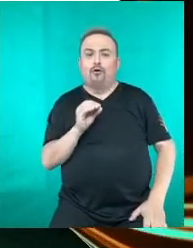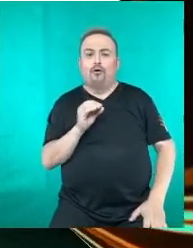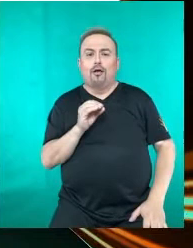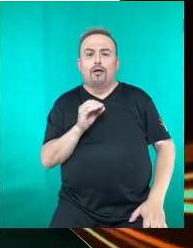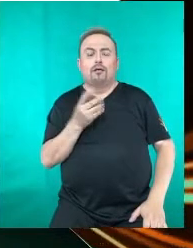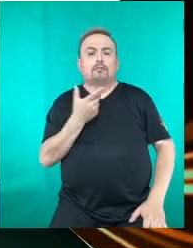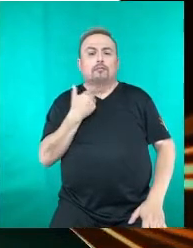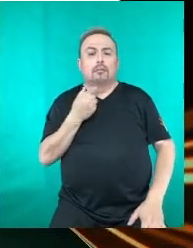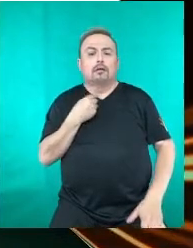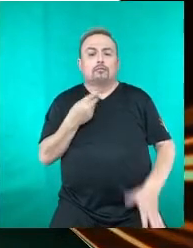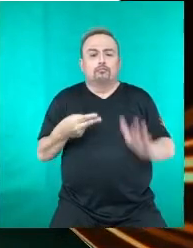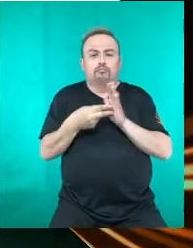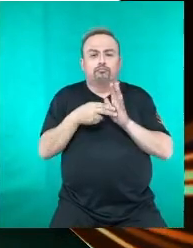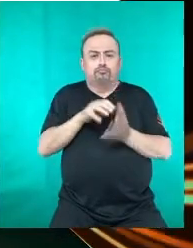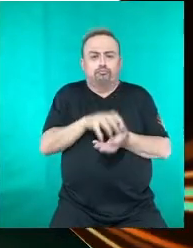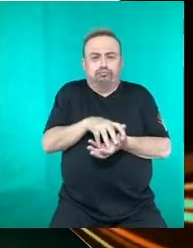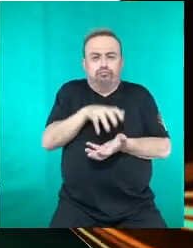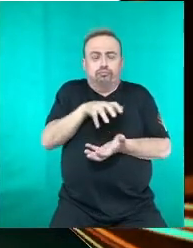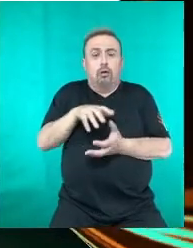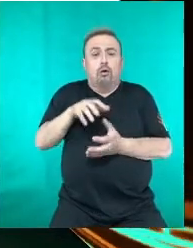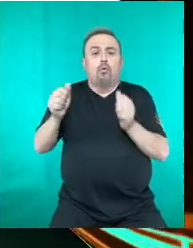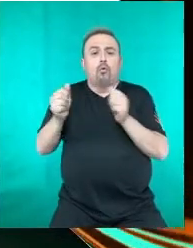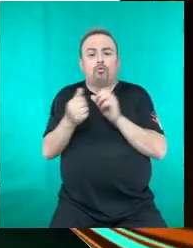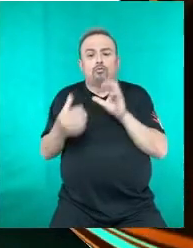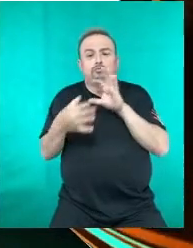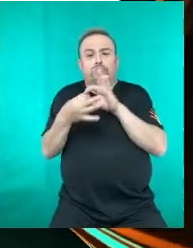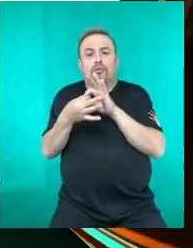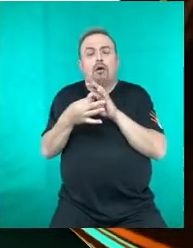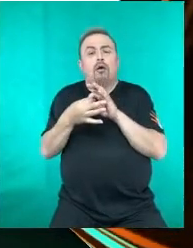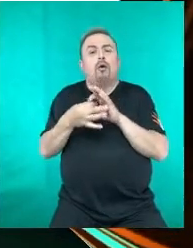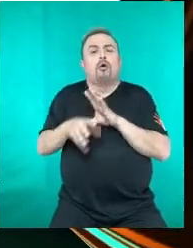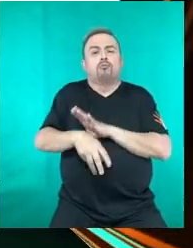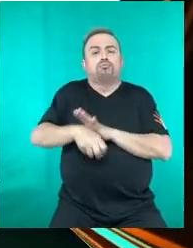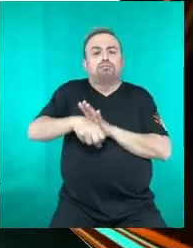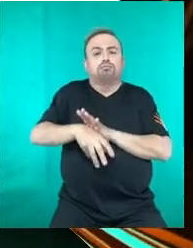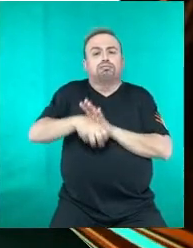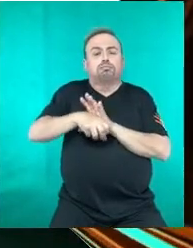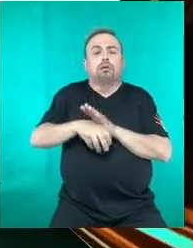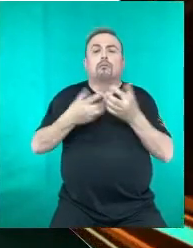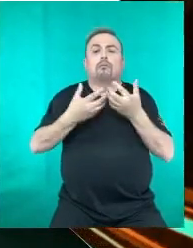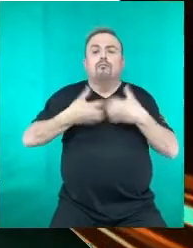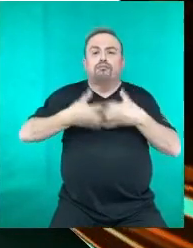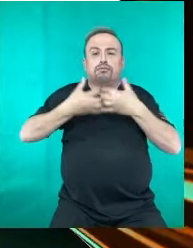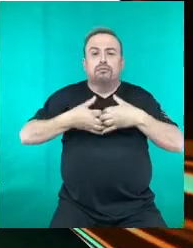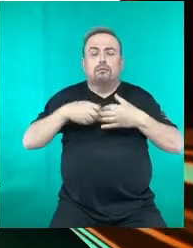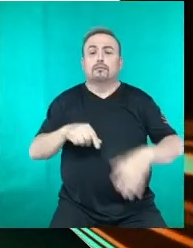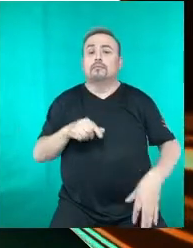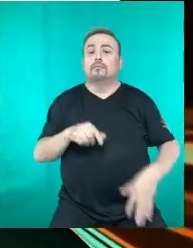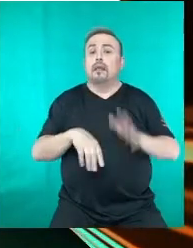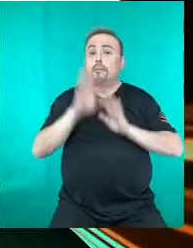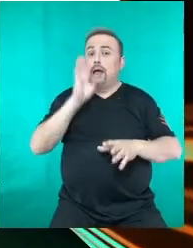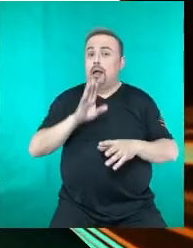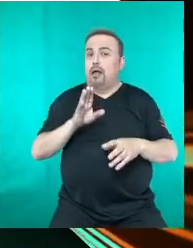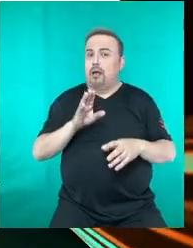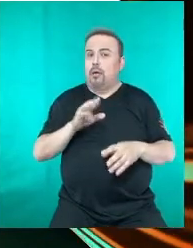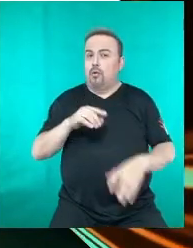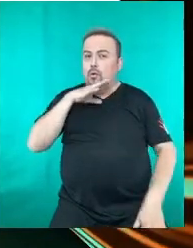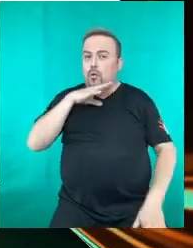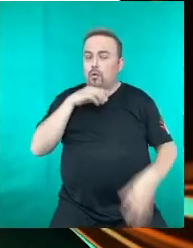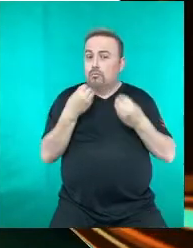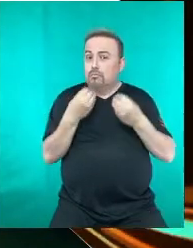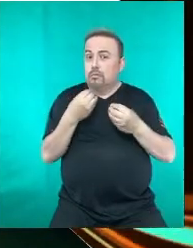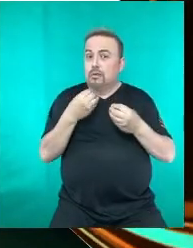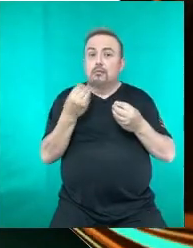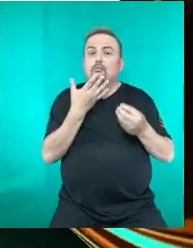una turbina integrada con una bomba. Pero lo que está más de moda y es porque el que